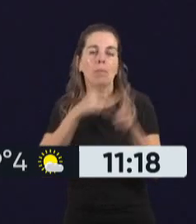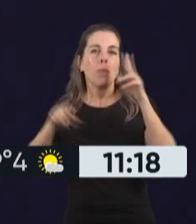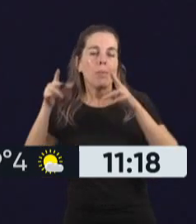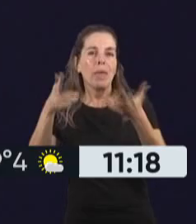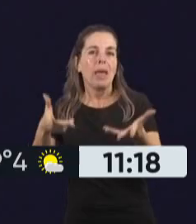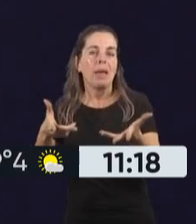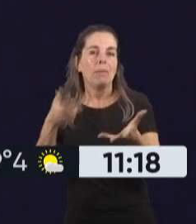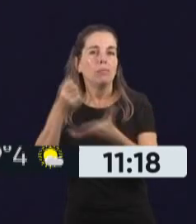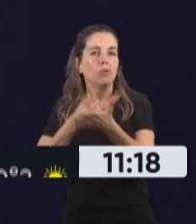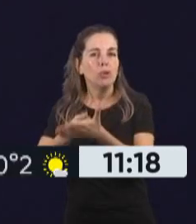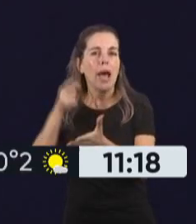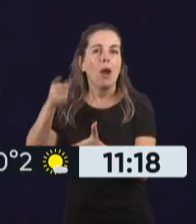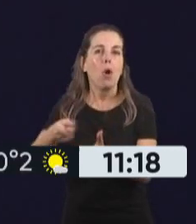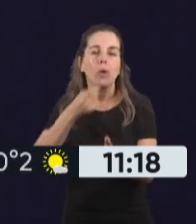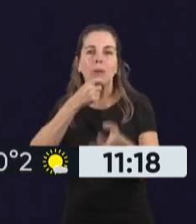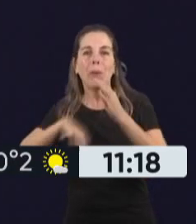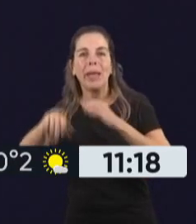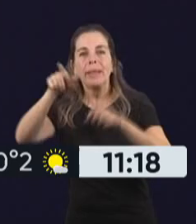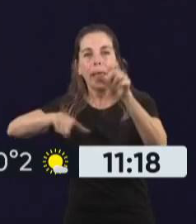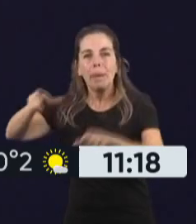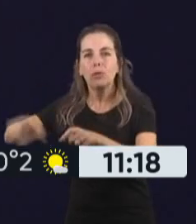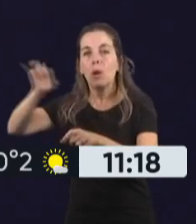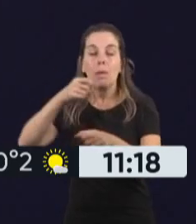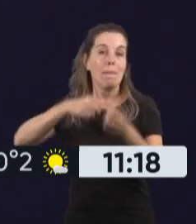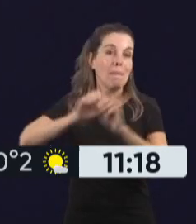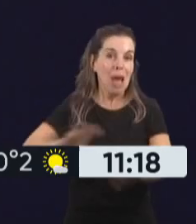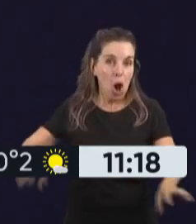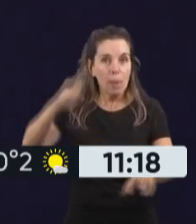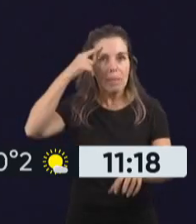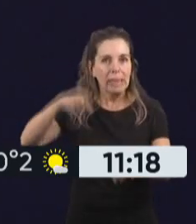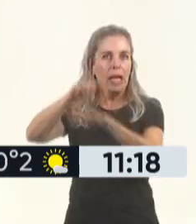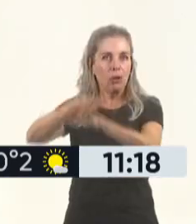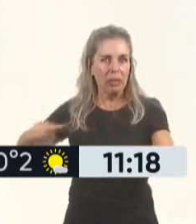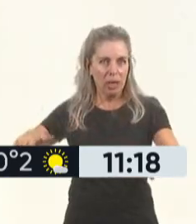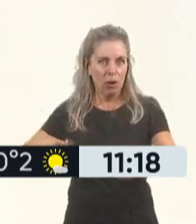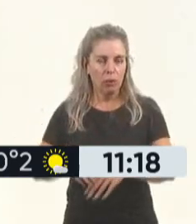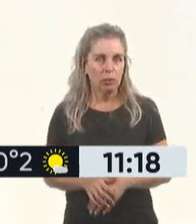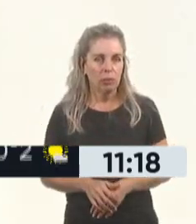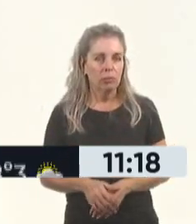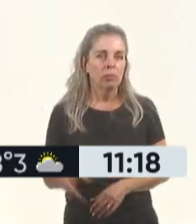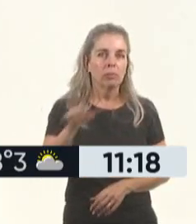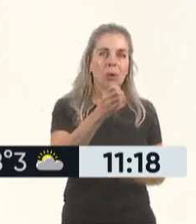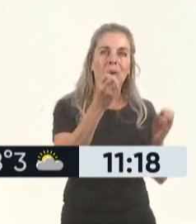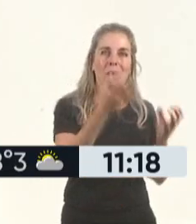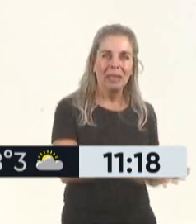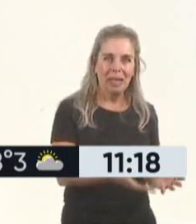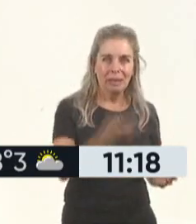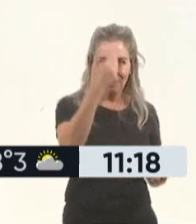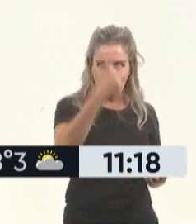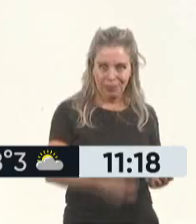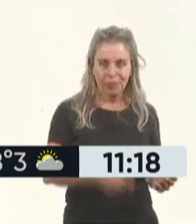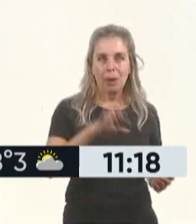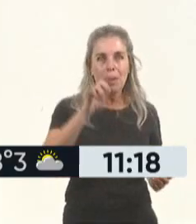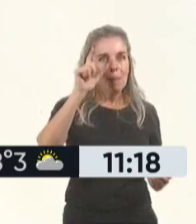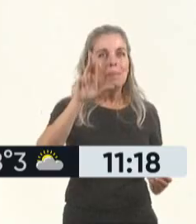¿no? Ni hablar cuando estamos hablando de niños. ¿Qué tal, Manuel? Juan Pablo Peralta para Concepto Litoral y Fénix